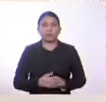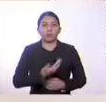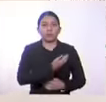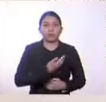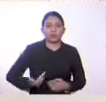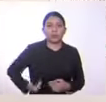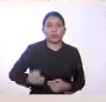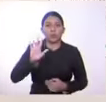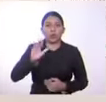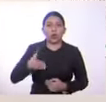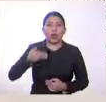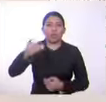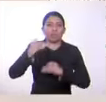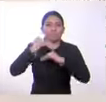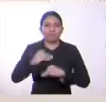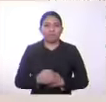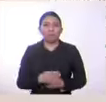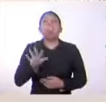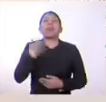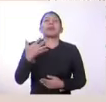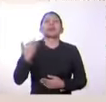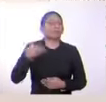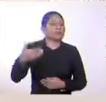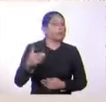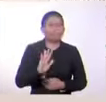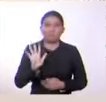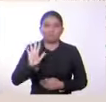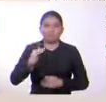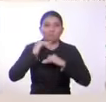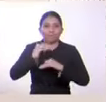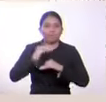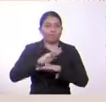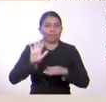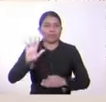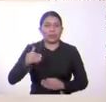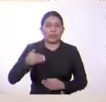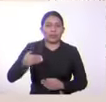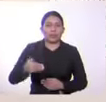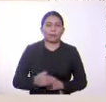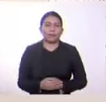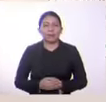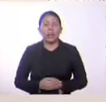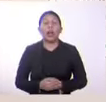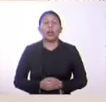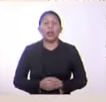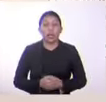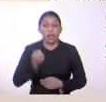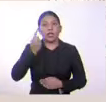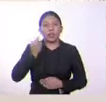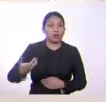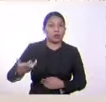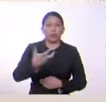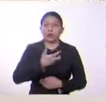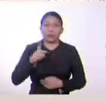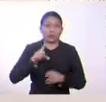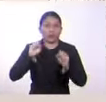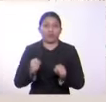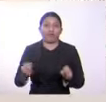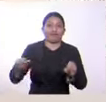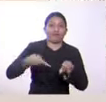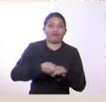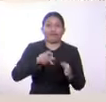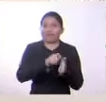5 años. Muy bien, ahí está la respuesta, porque no todos podemos ser parte de los partidos políticos o postularse